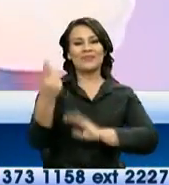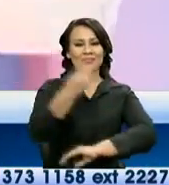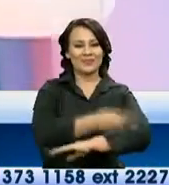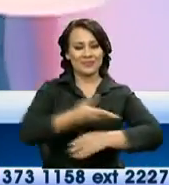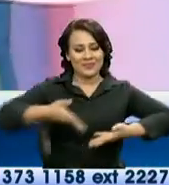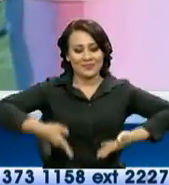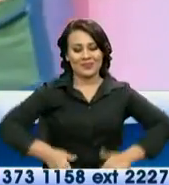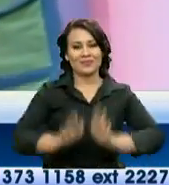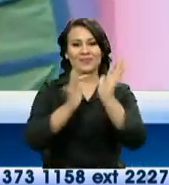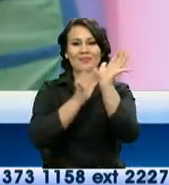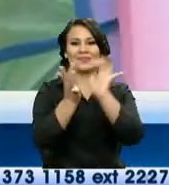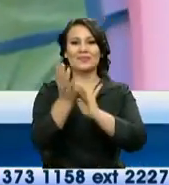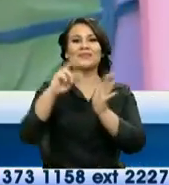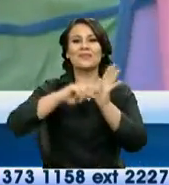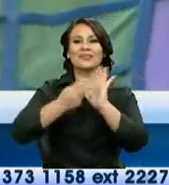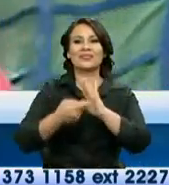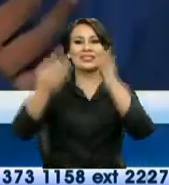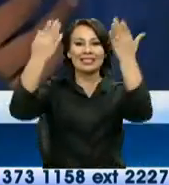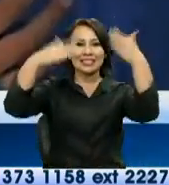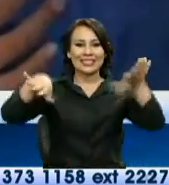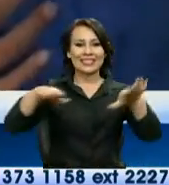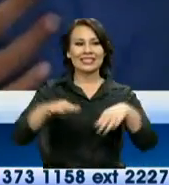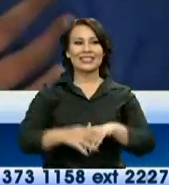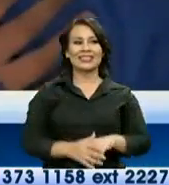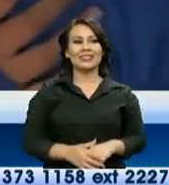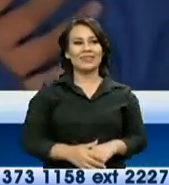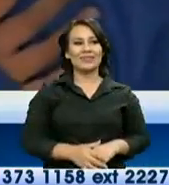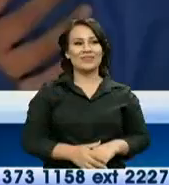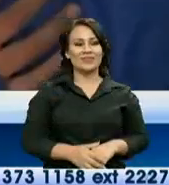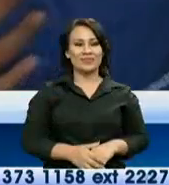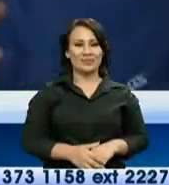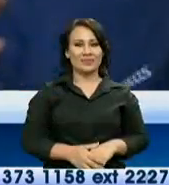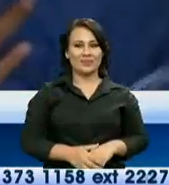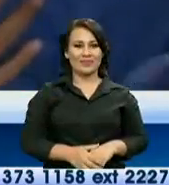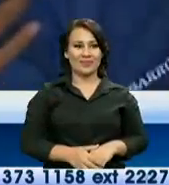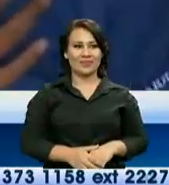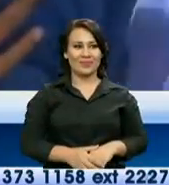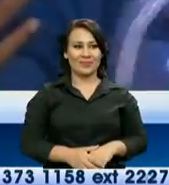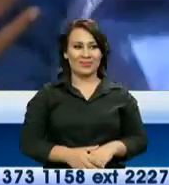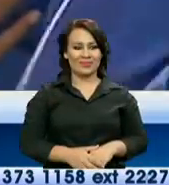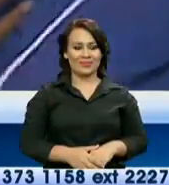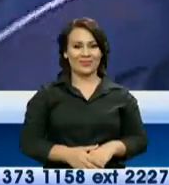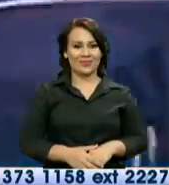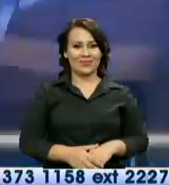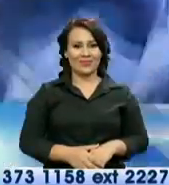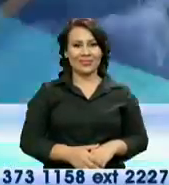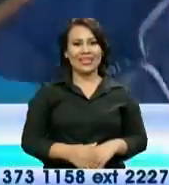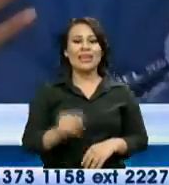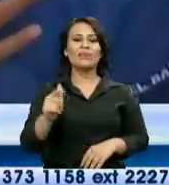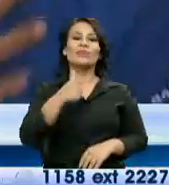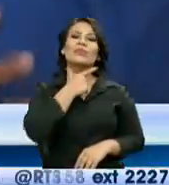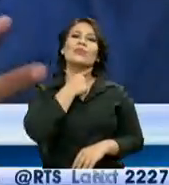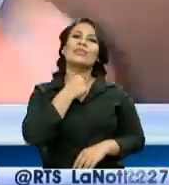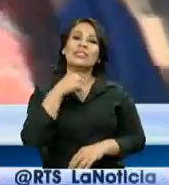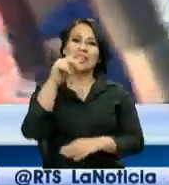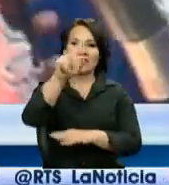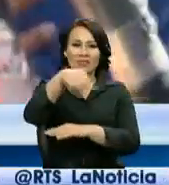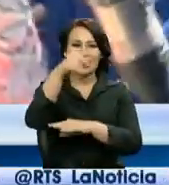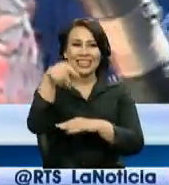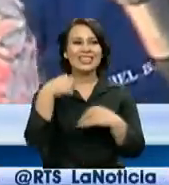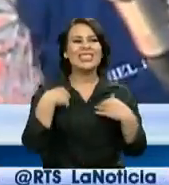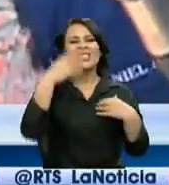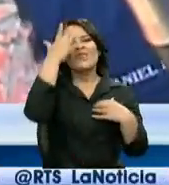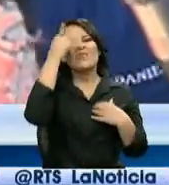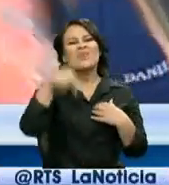dicen es el verdadero significado de la Navidad. ¿Qué más te ha gustado? No sé. La magia. ¿Y por qué están